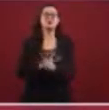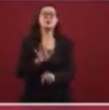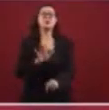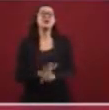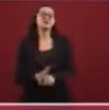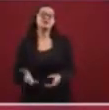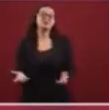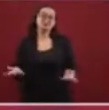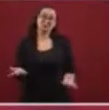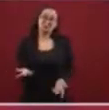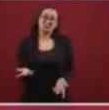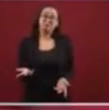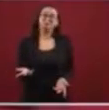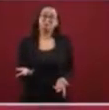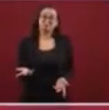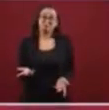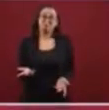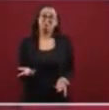es que ellos